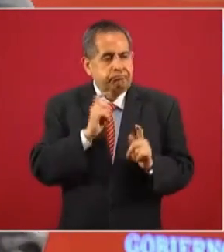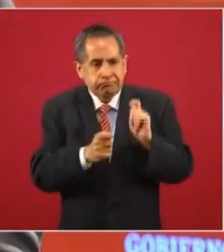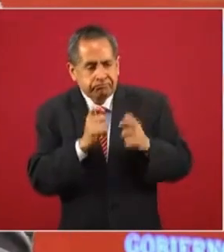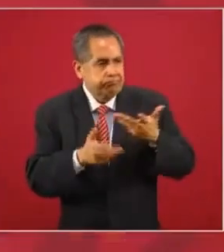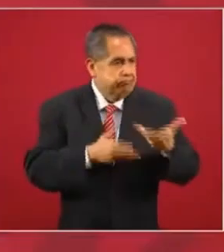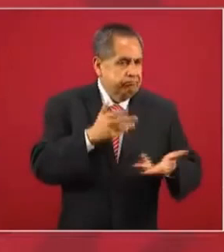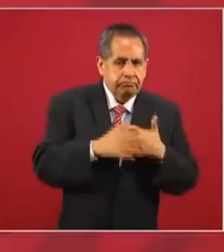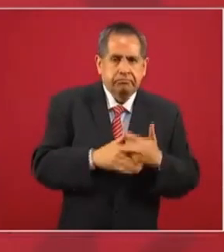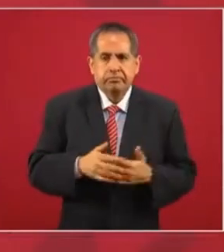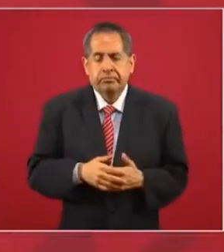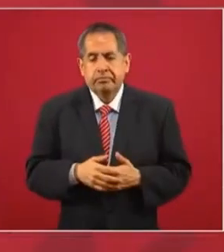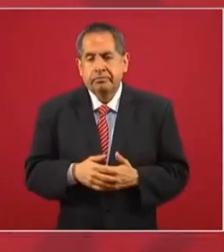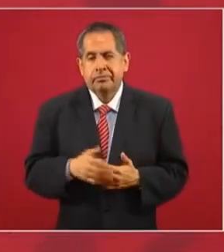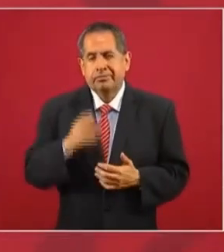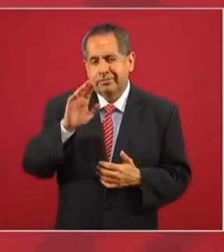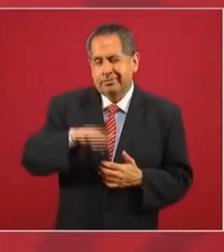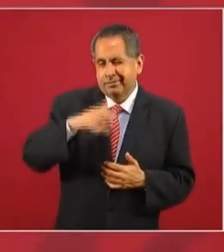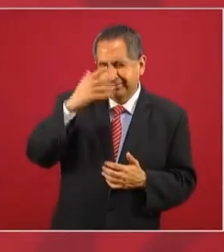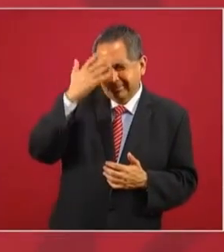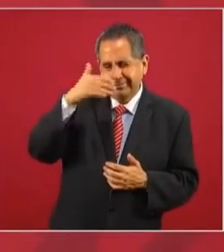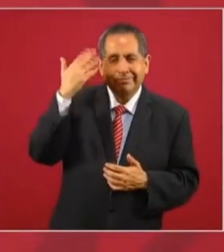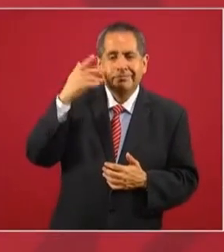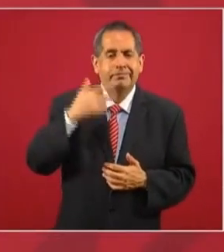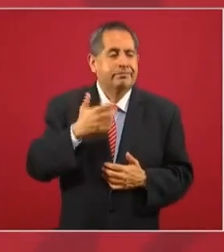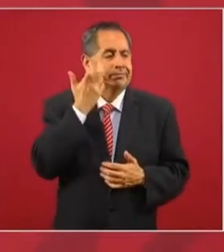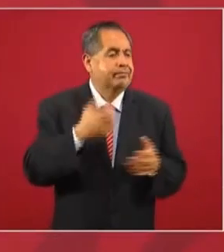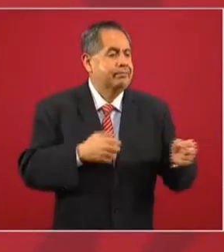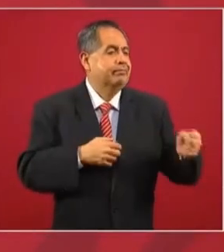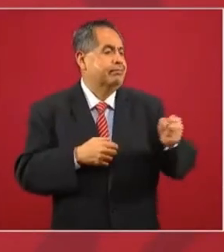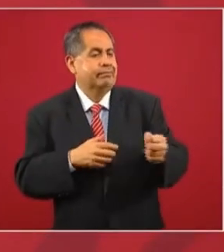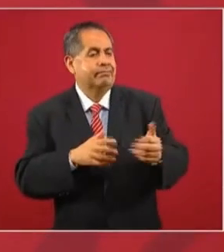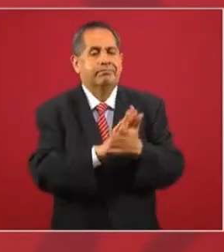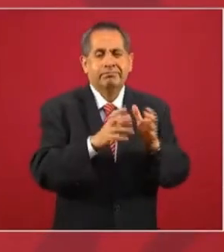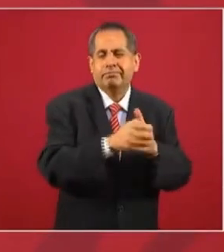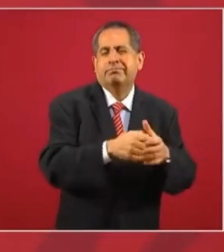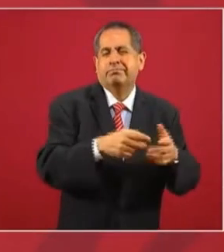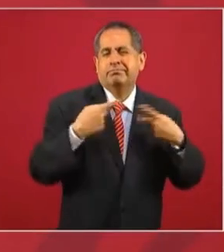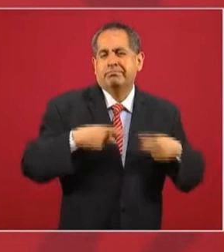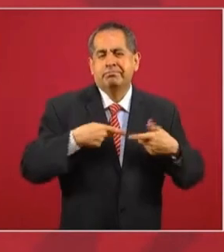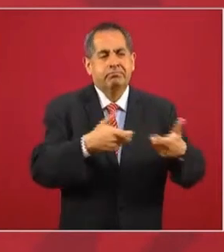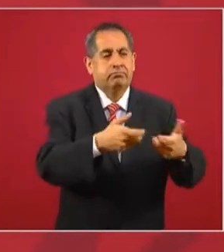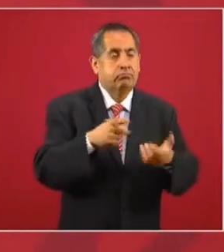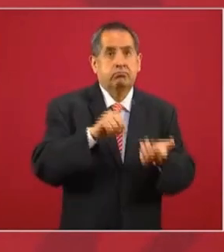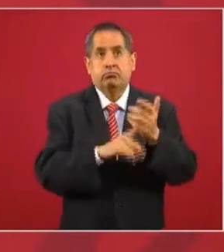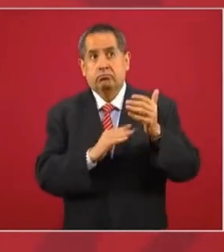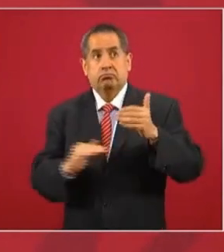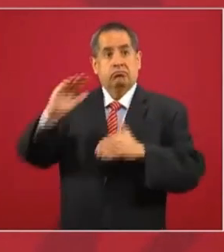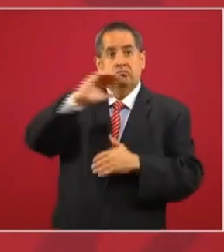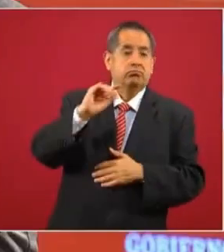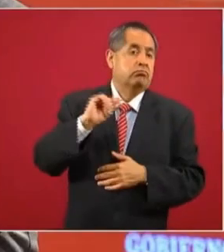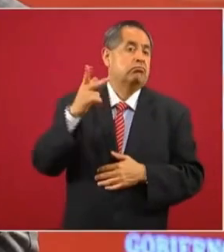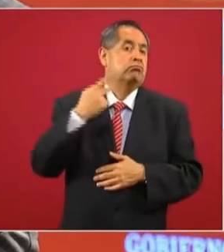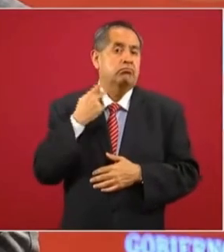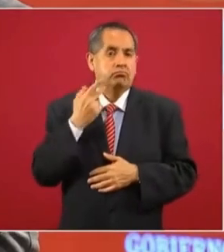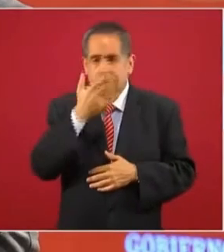Se presentaba nada más, o se sabía de la delincuencia organizada, pero no